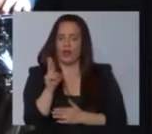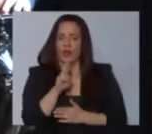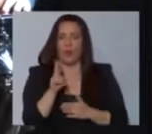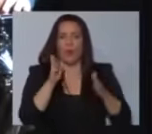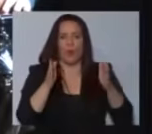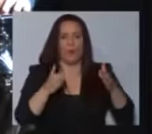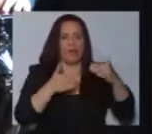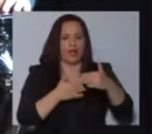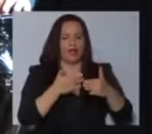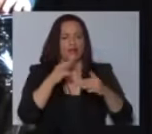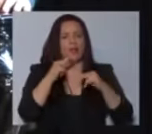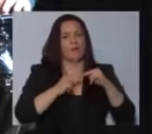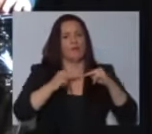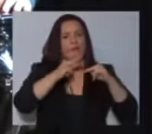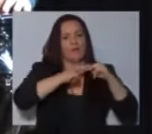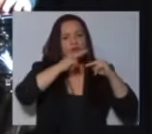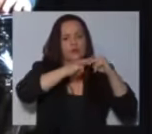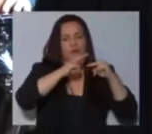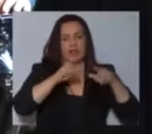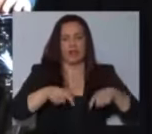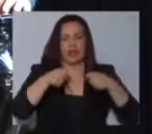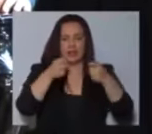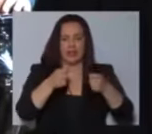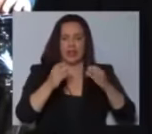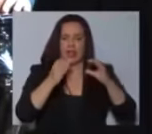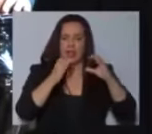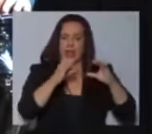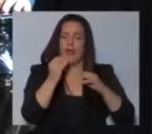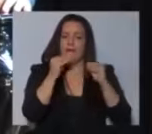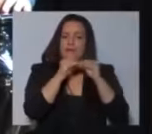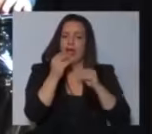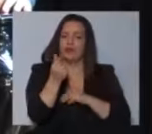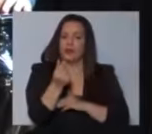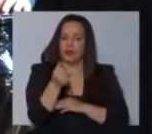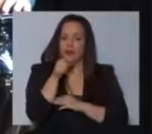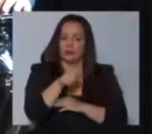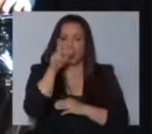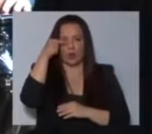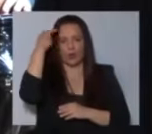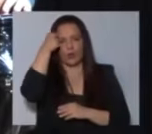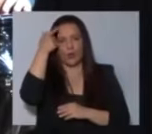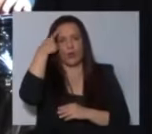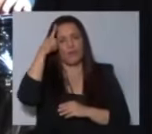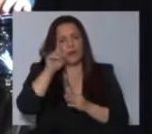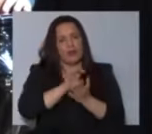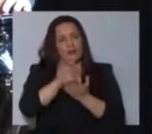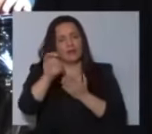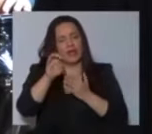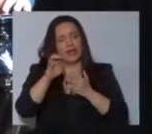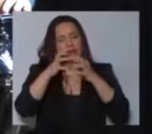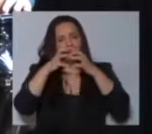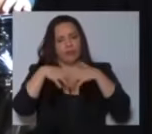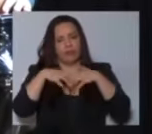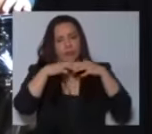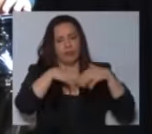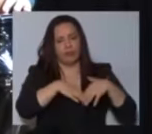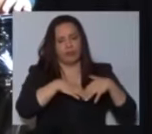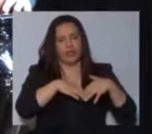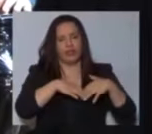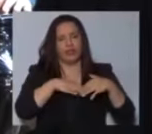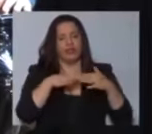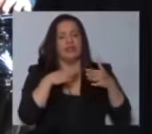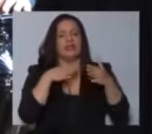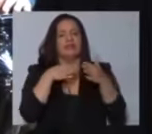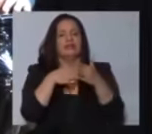impuestos que viniera a darle al gobierno nuevos recursos para evitar caer en el colapso total.